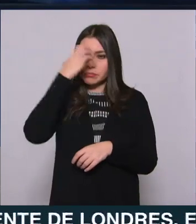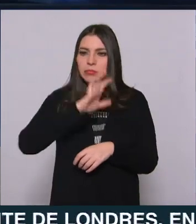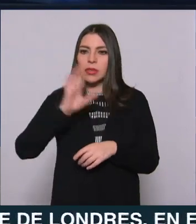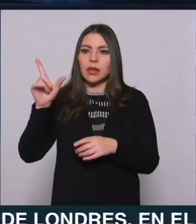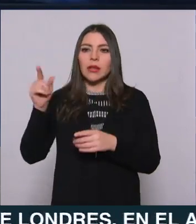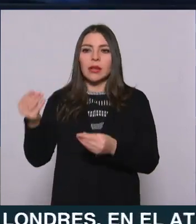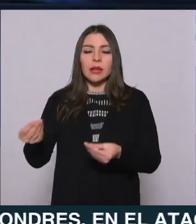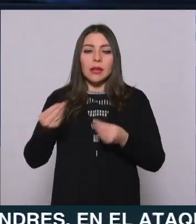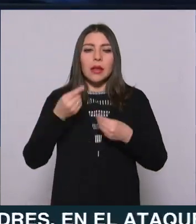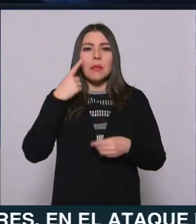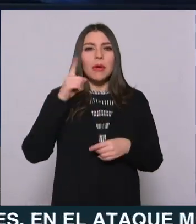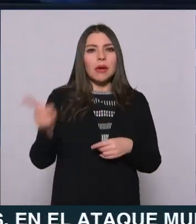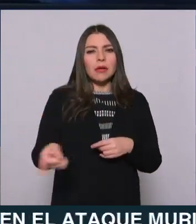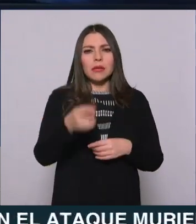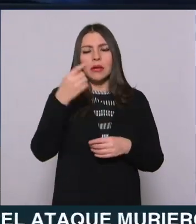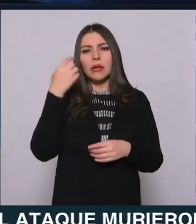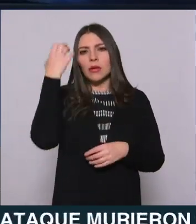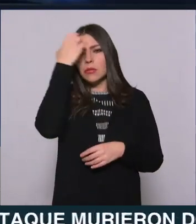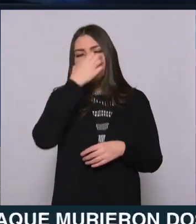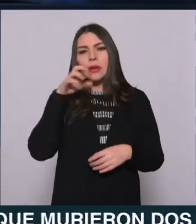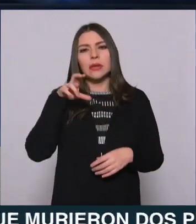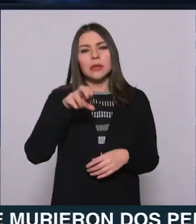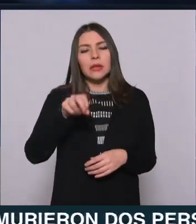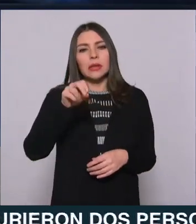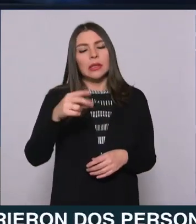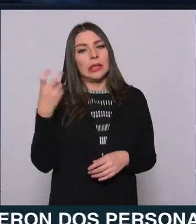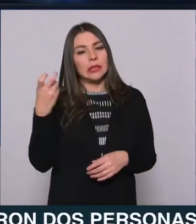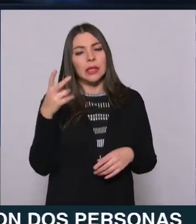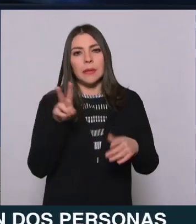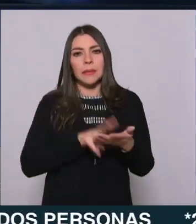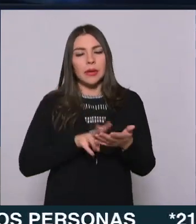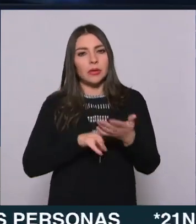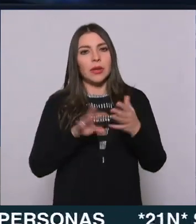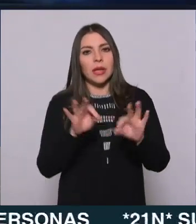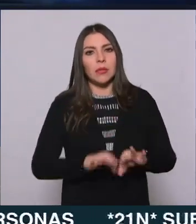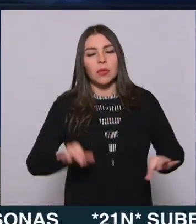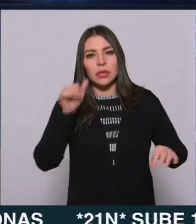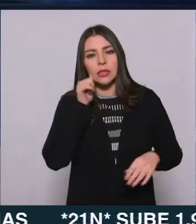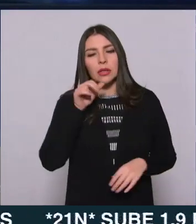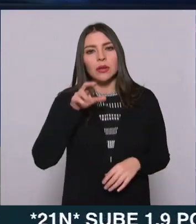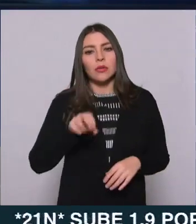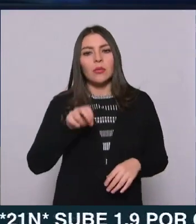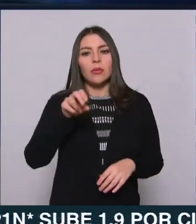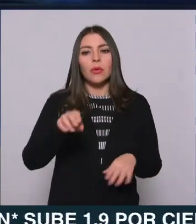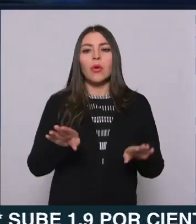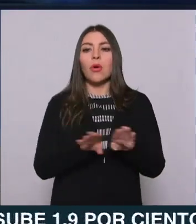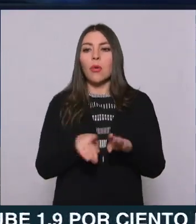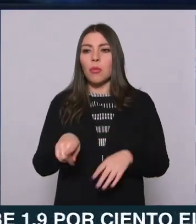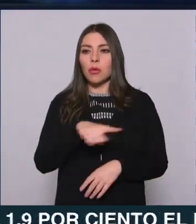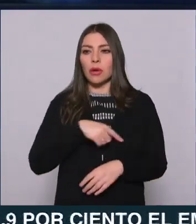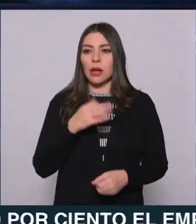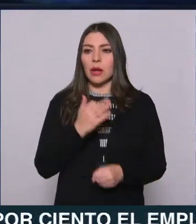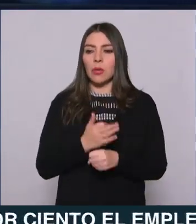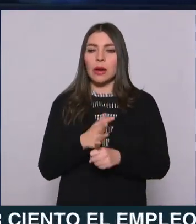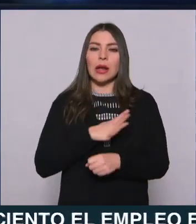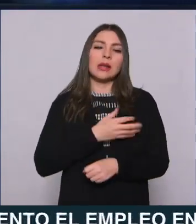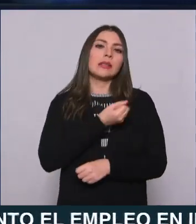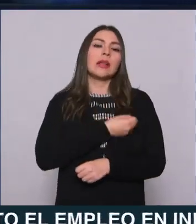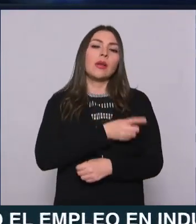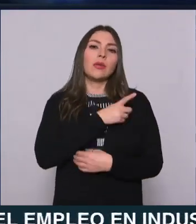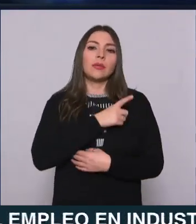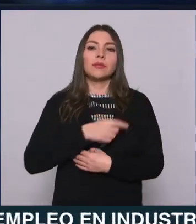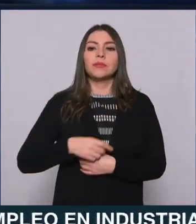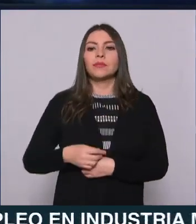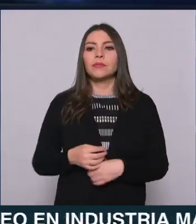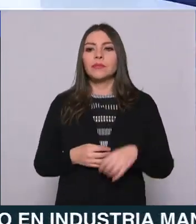se tiene que promover mucho, el estar en constante análisis de cómo nos encontramos en cuestión de salud, ¿no? Irma